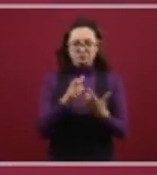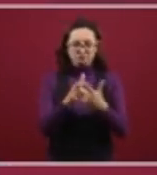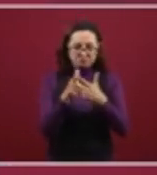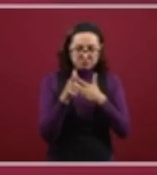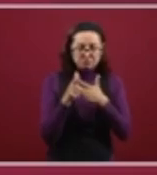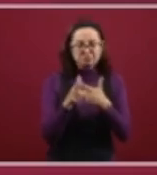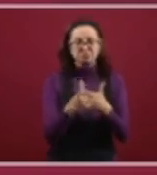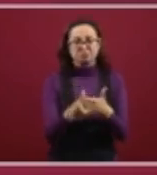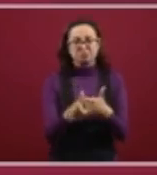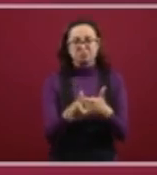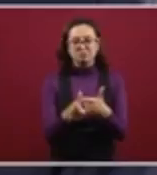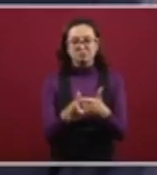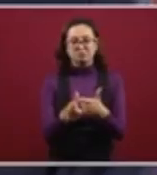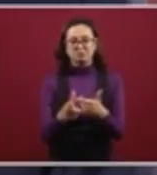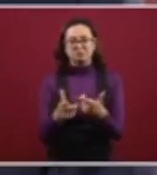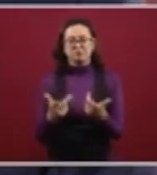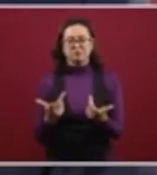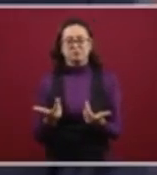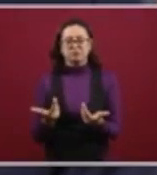enmendar la plana,